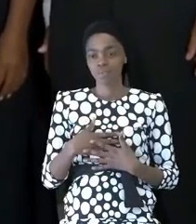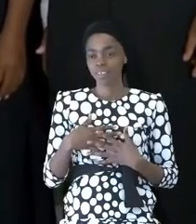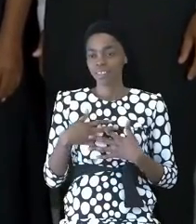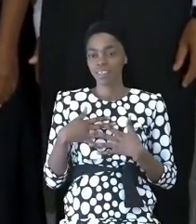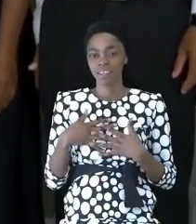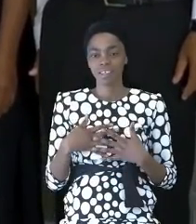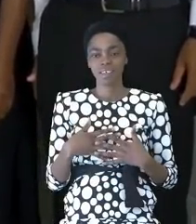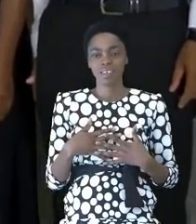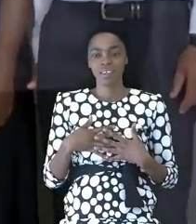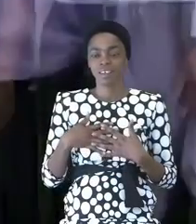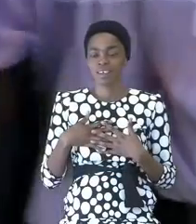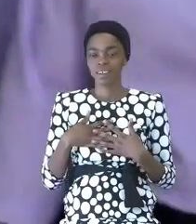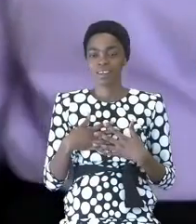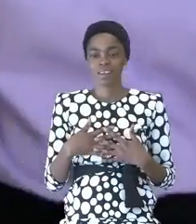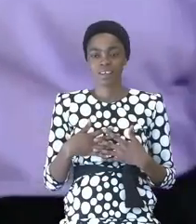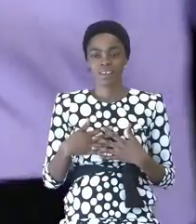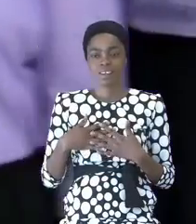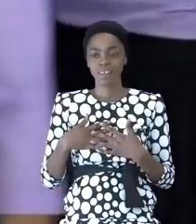respiro,